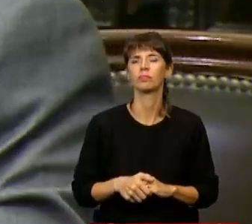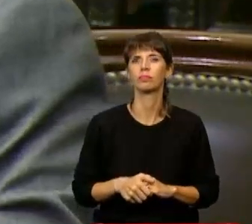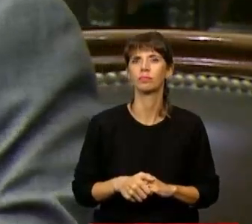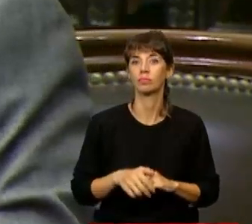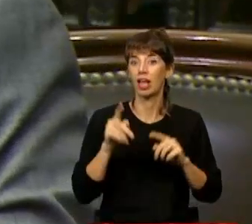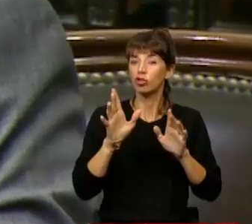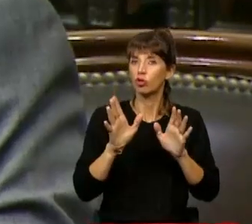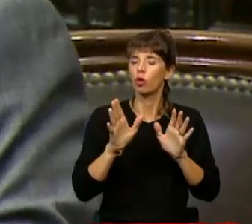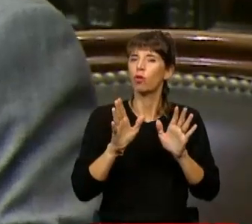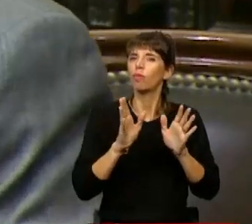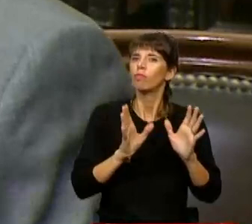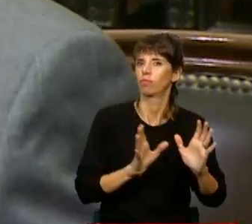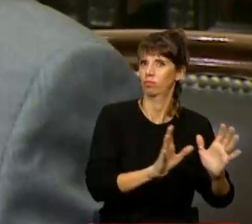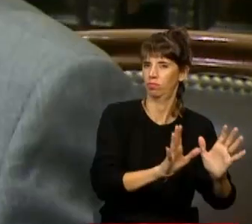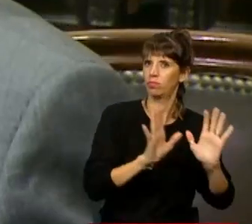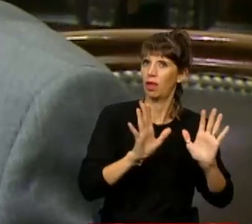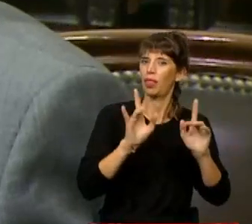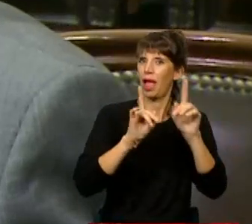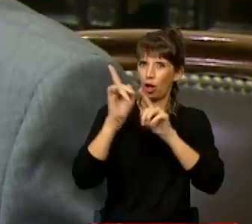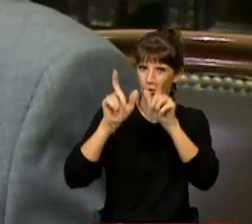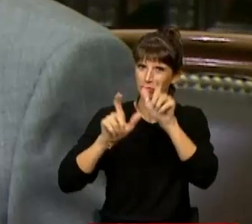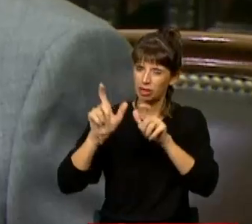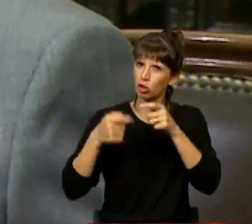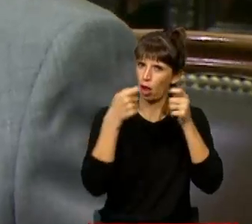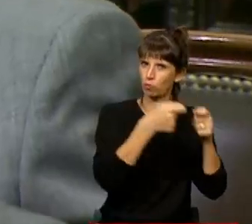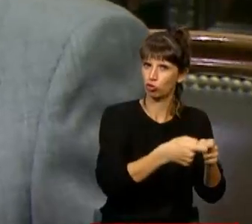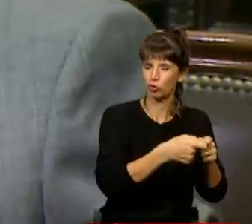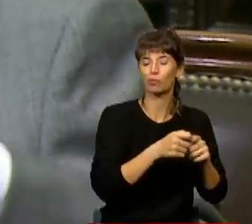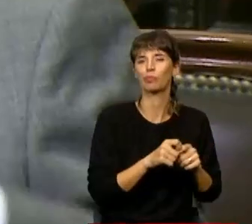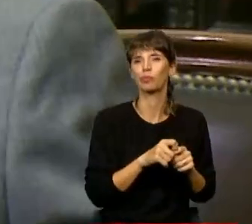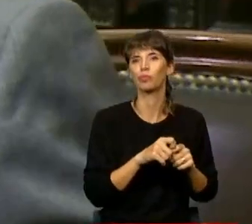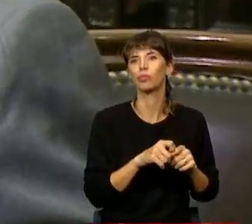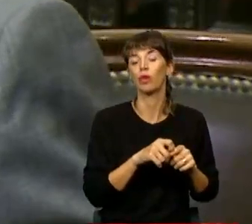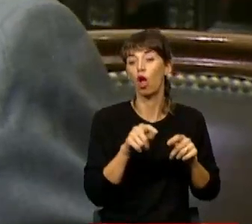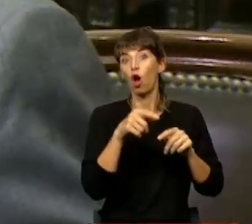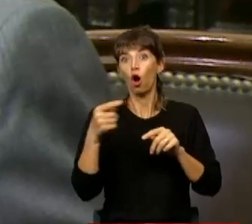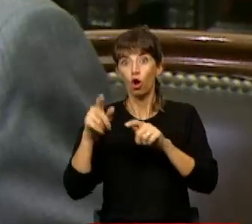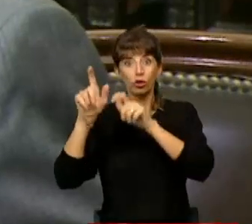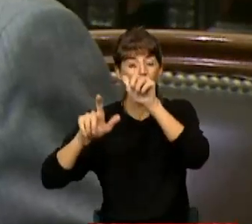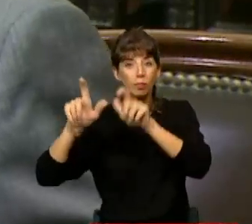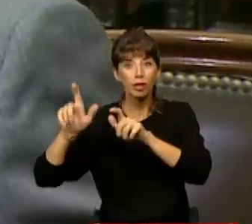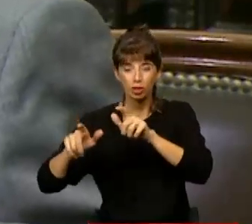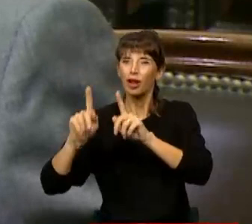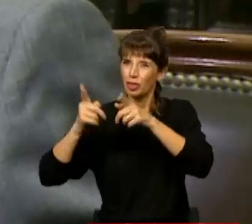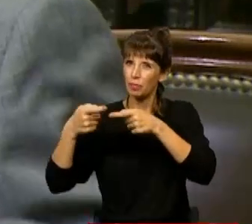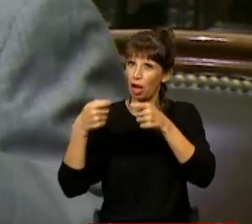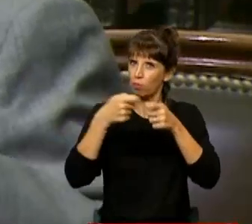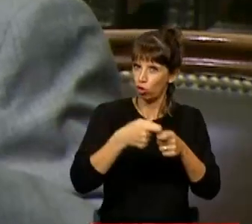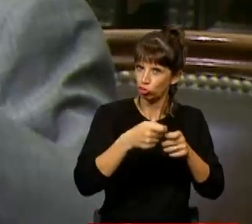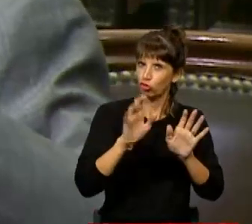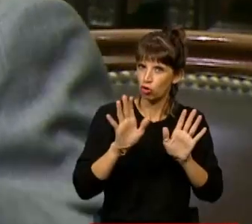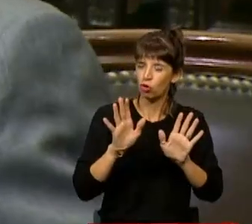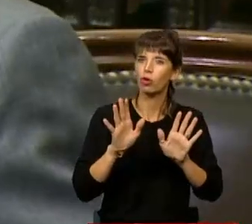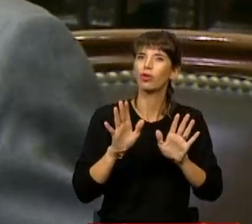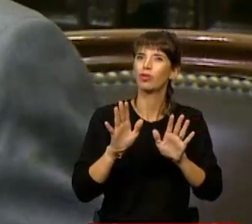Eso es una parte de quienes están apoyando este proyecto. La otra parte de quienes apoyan este proyecto, y me remito a las